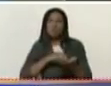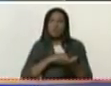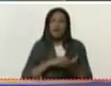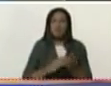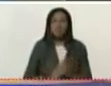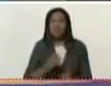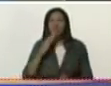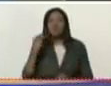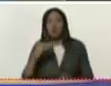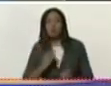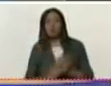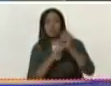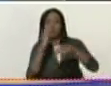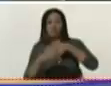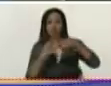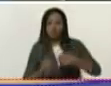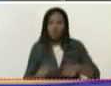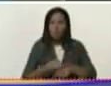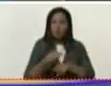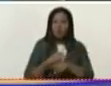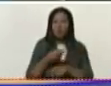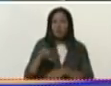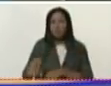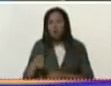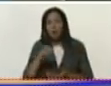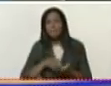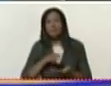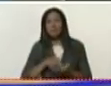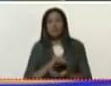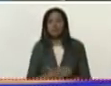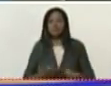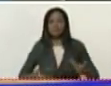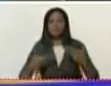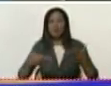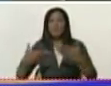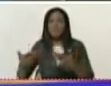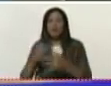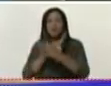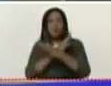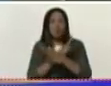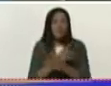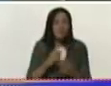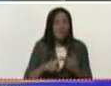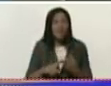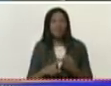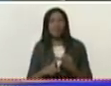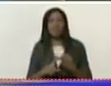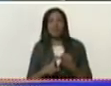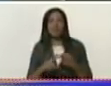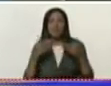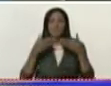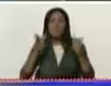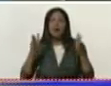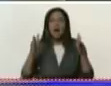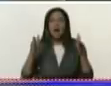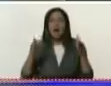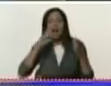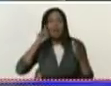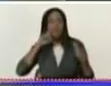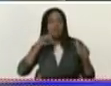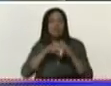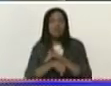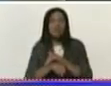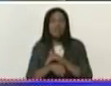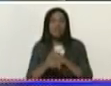patria, gobernador del estado Miranda, en la entrega de juguetes y en la inauguración de la maternidad de